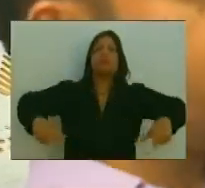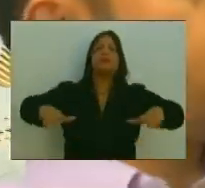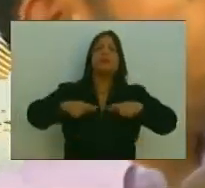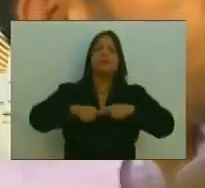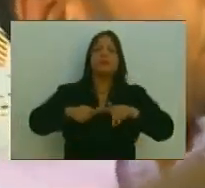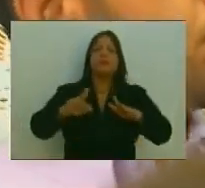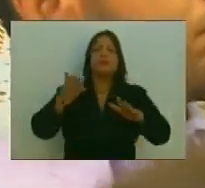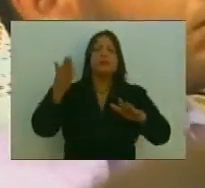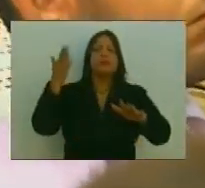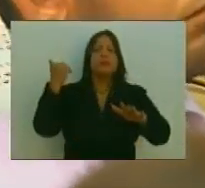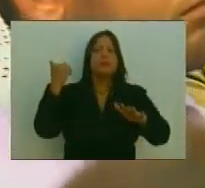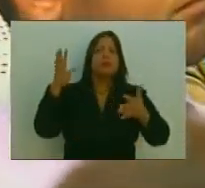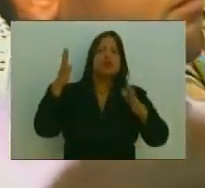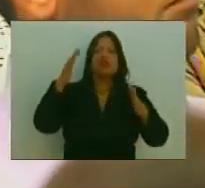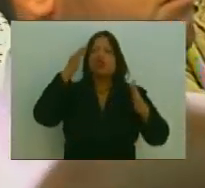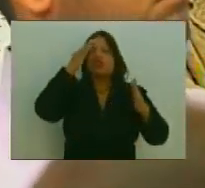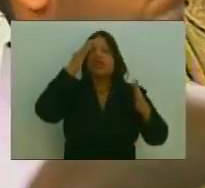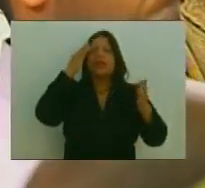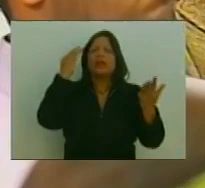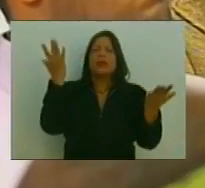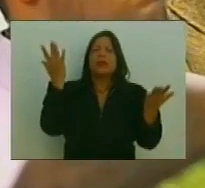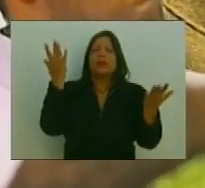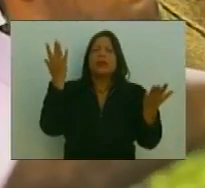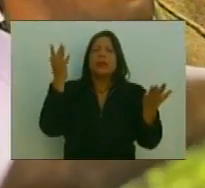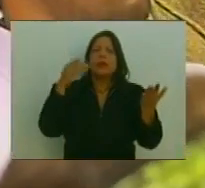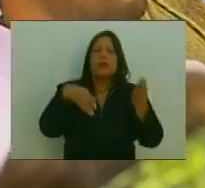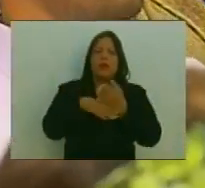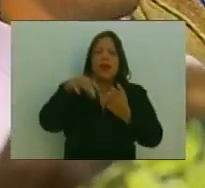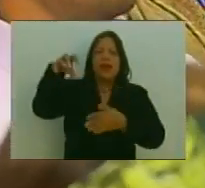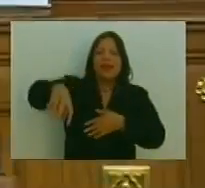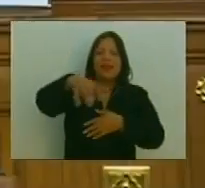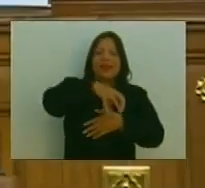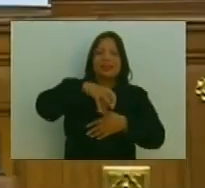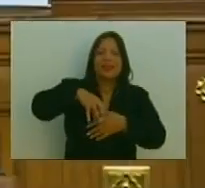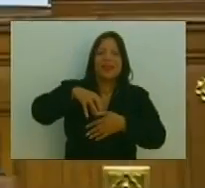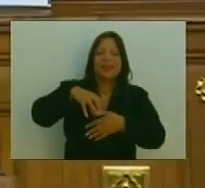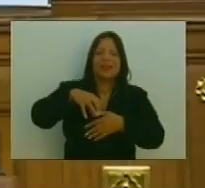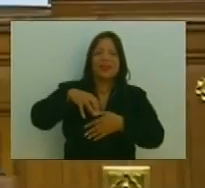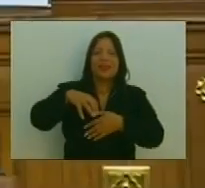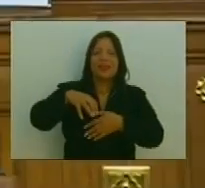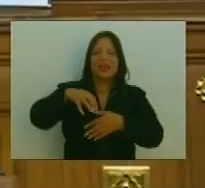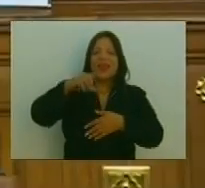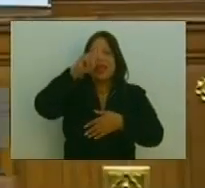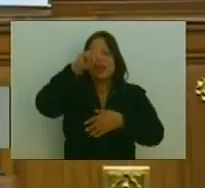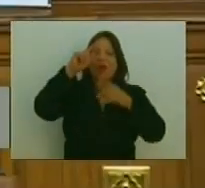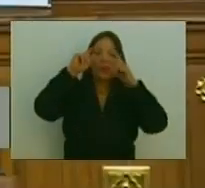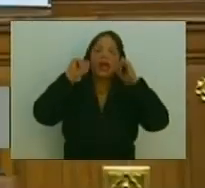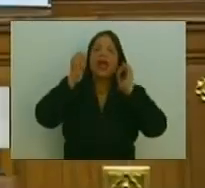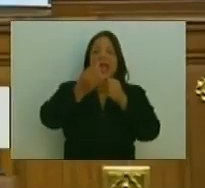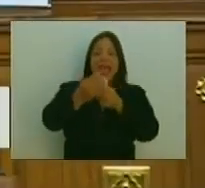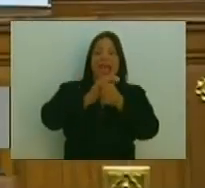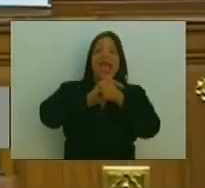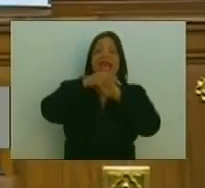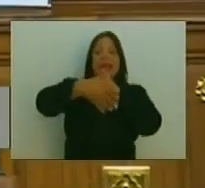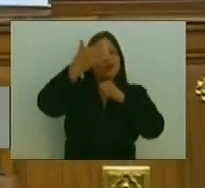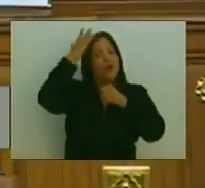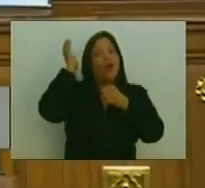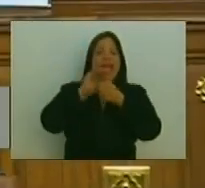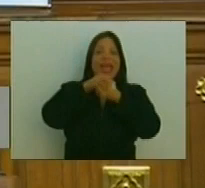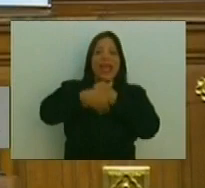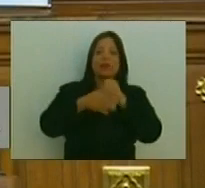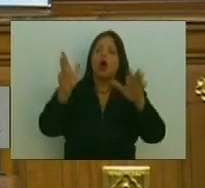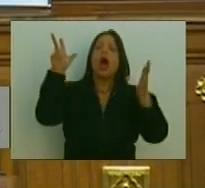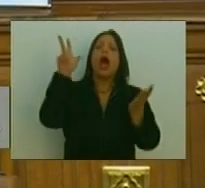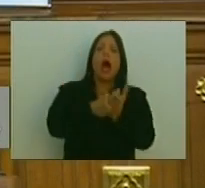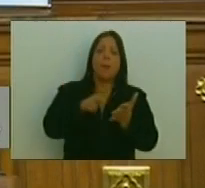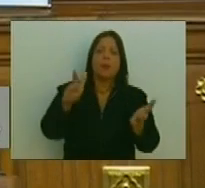creo, no recuerdo en el Estado, pero fue con la presencia del compañero Héctor Rodríguez, que se levantó la propuesta y el presidente la aprobó. Y bueno,